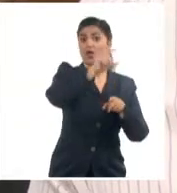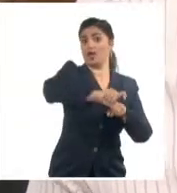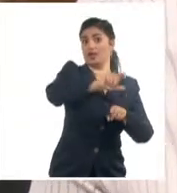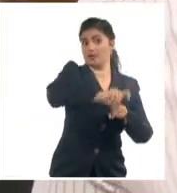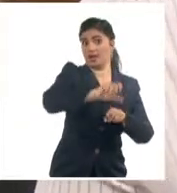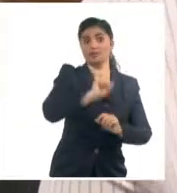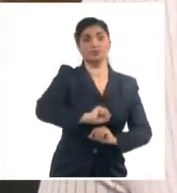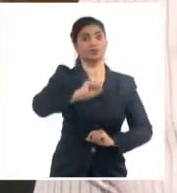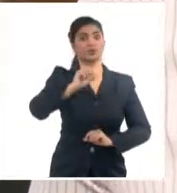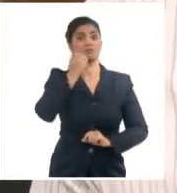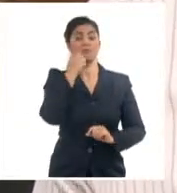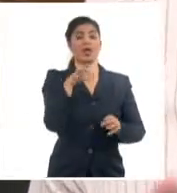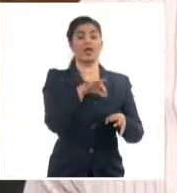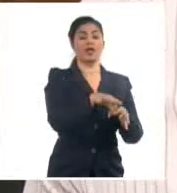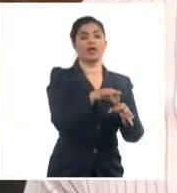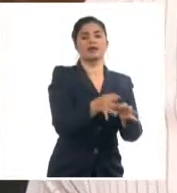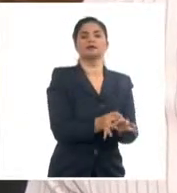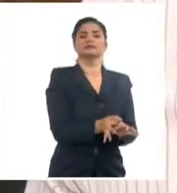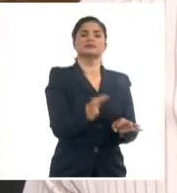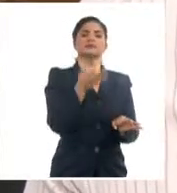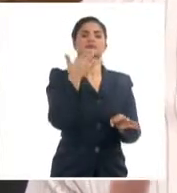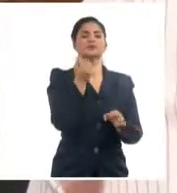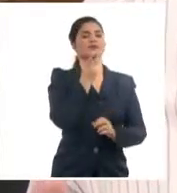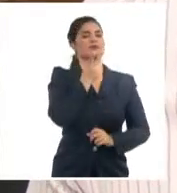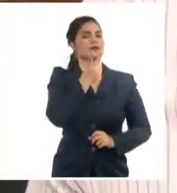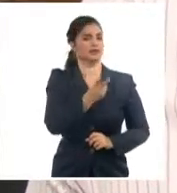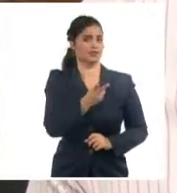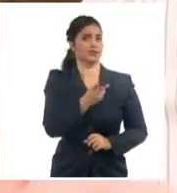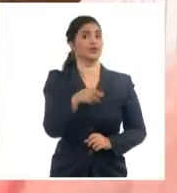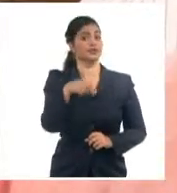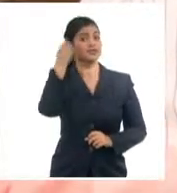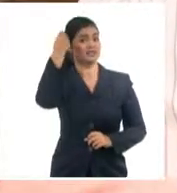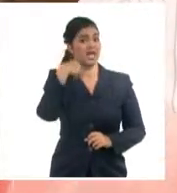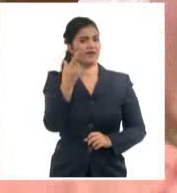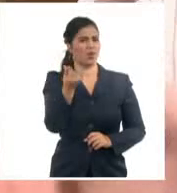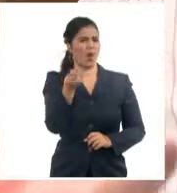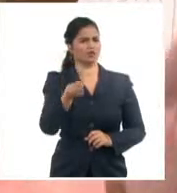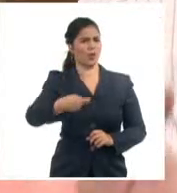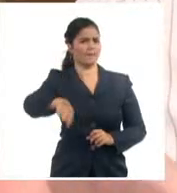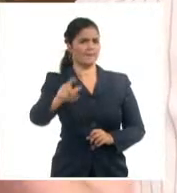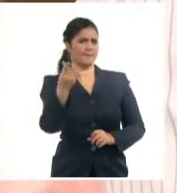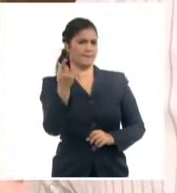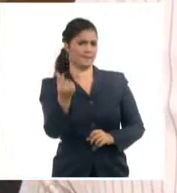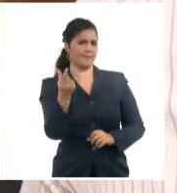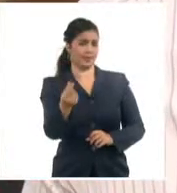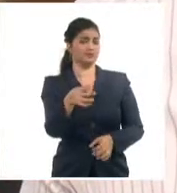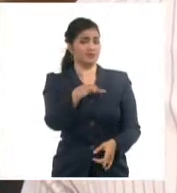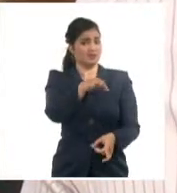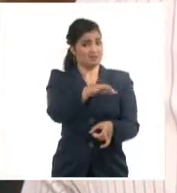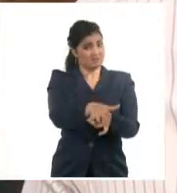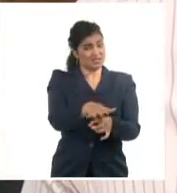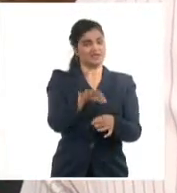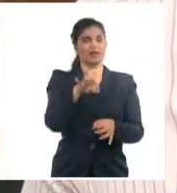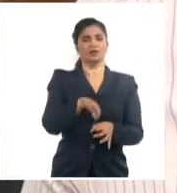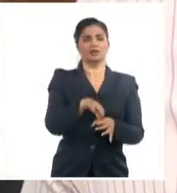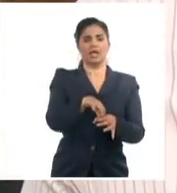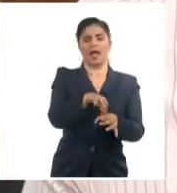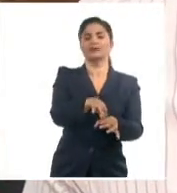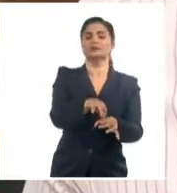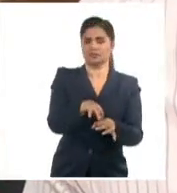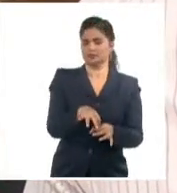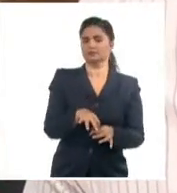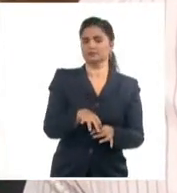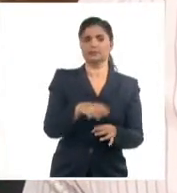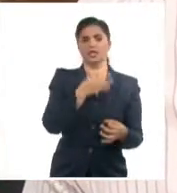más caña y atenderla mejor, es que hoy supiesen ya el precio o que lo supiesen desde que comenzaron a sembrar la caña. No, que